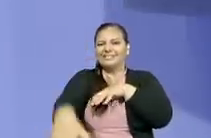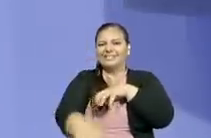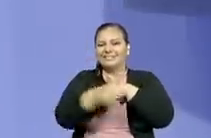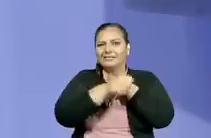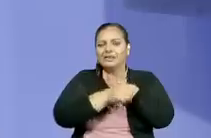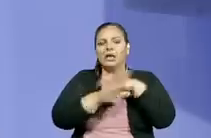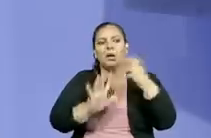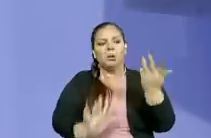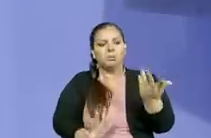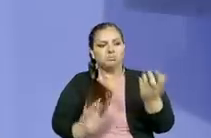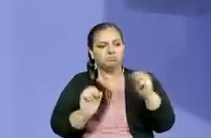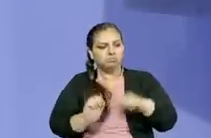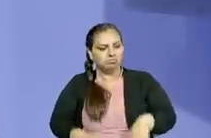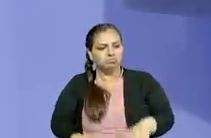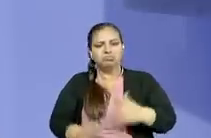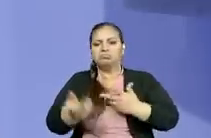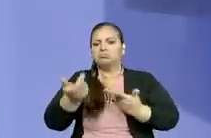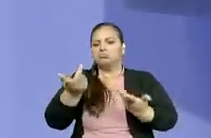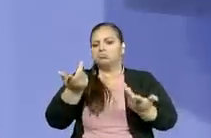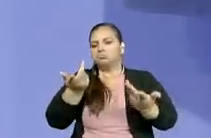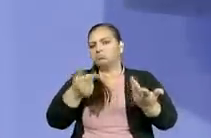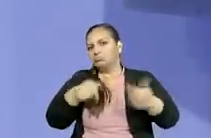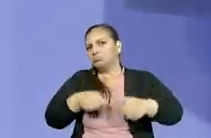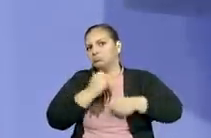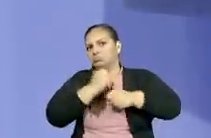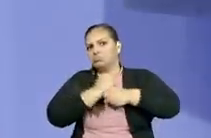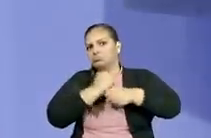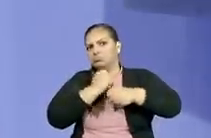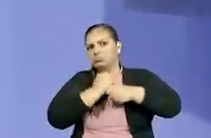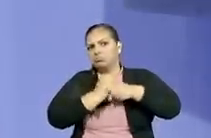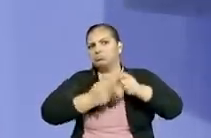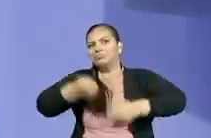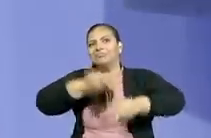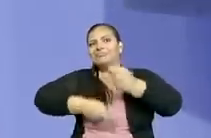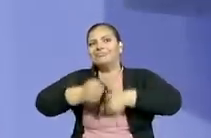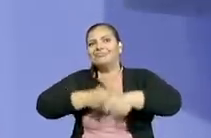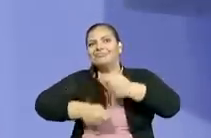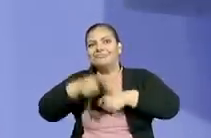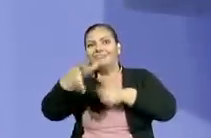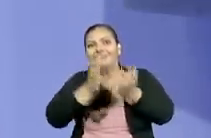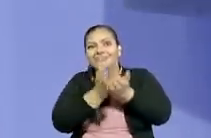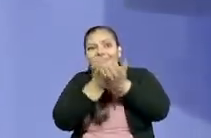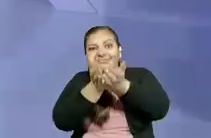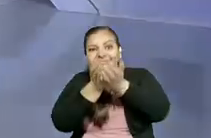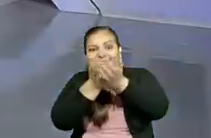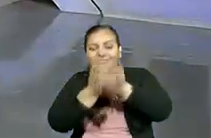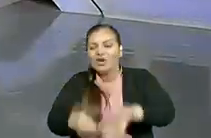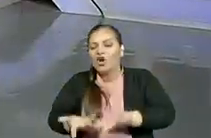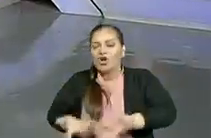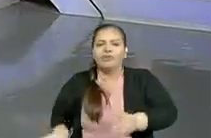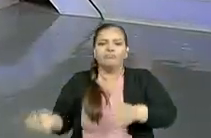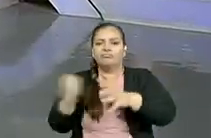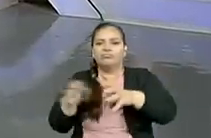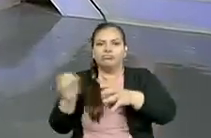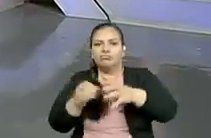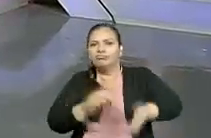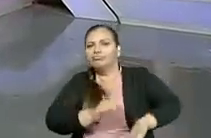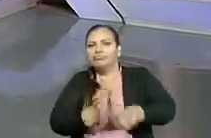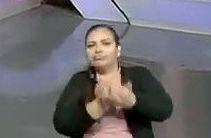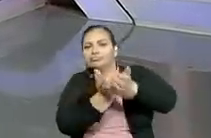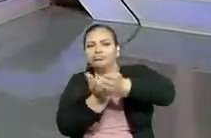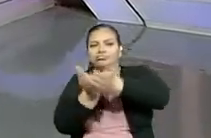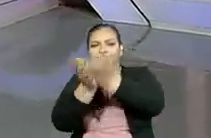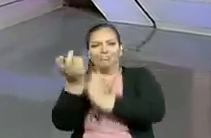competencia, dinamia a las exportaciones e importaciones de Guayaquil, o que se hacen a través de Guayaquil para hablar con mayor